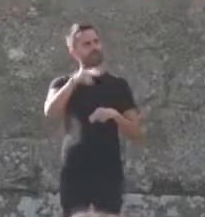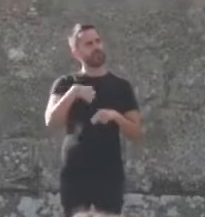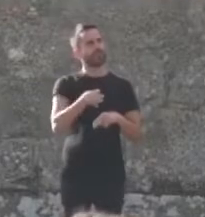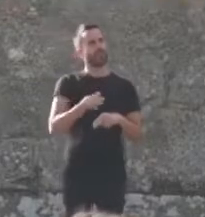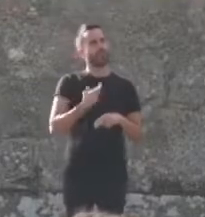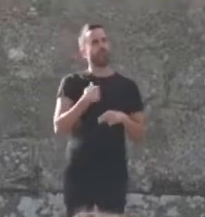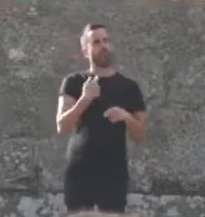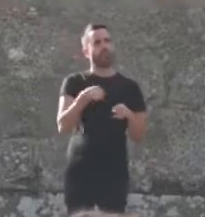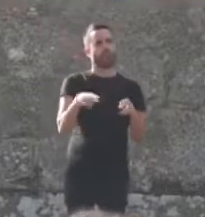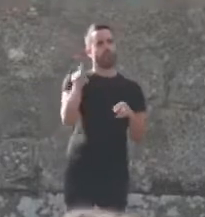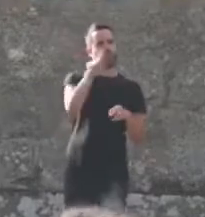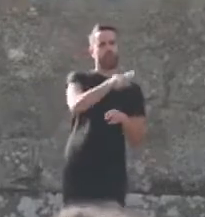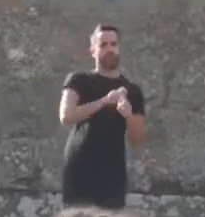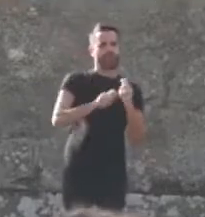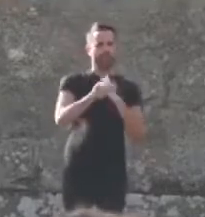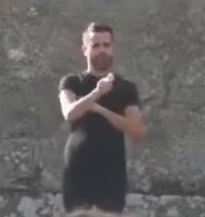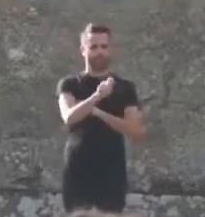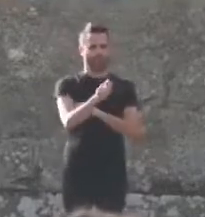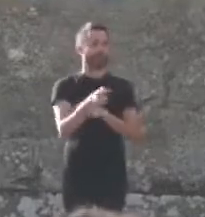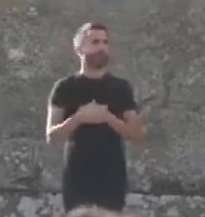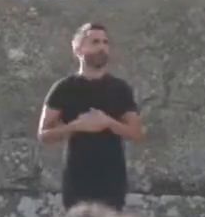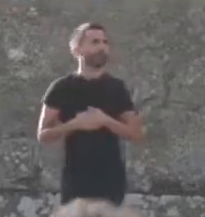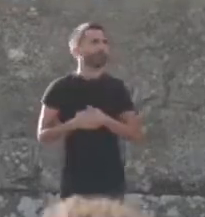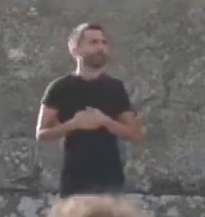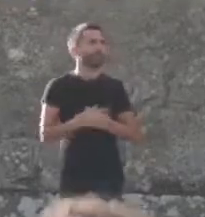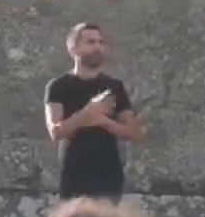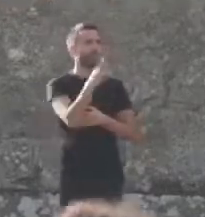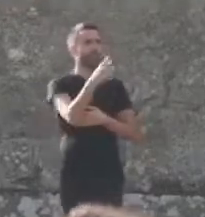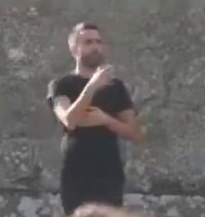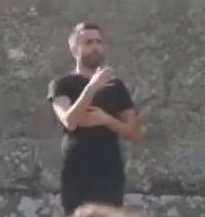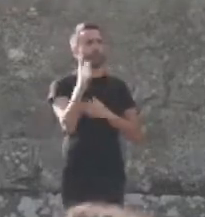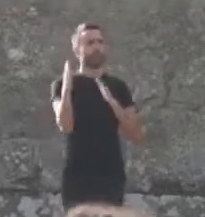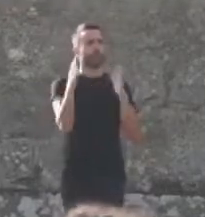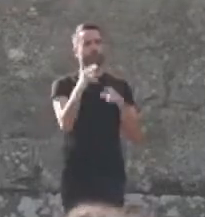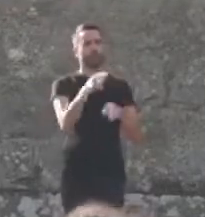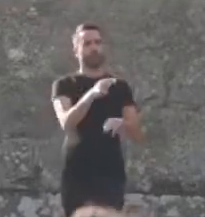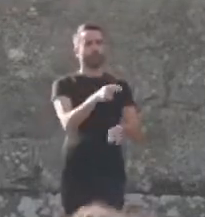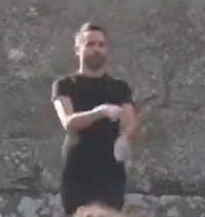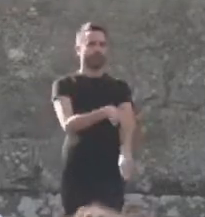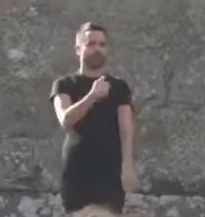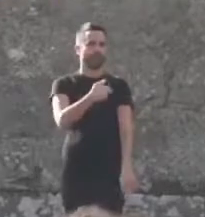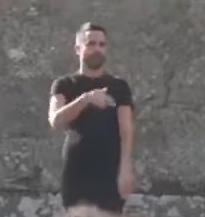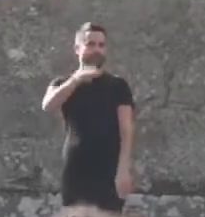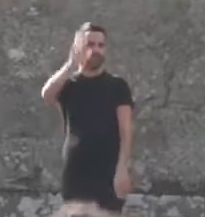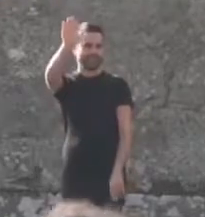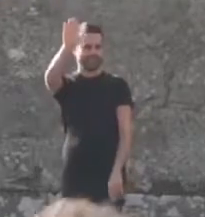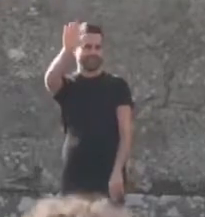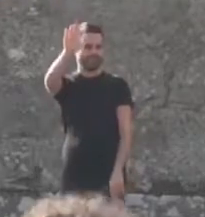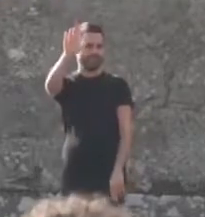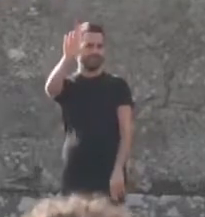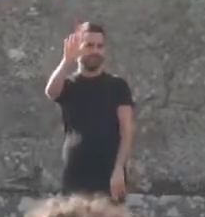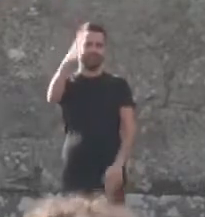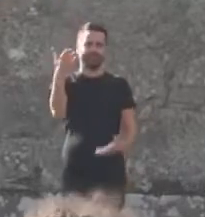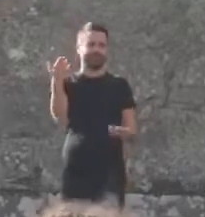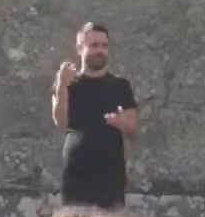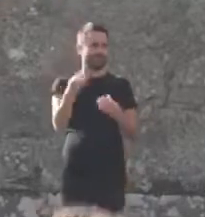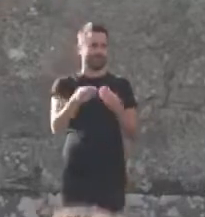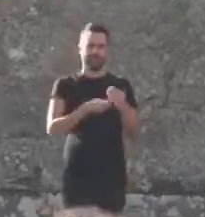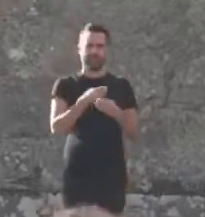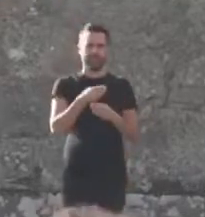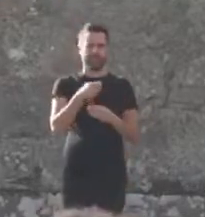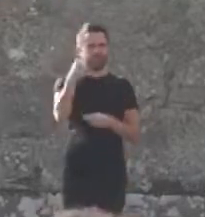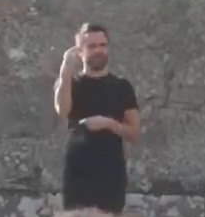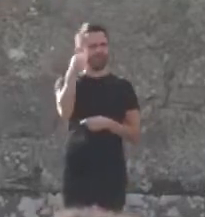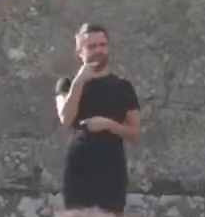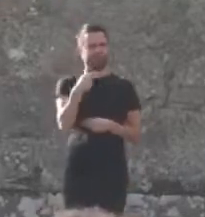reparadora, porque o fascismo fixo tanto mal que é preciso ese labor